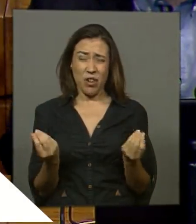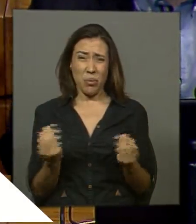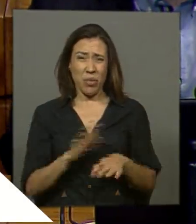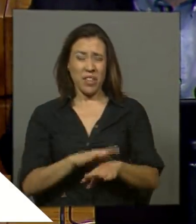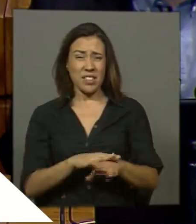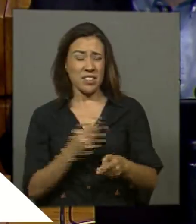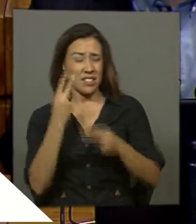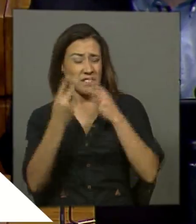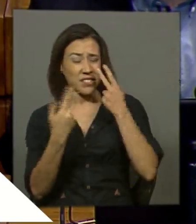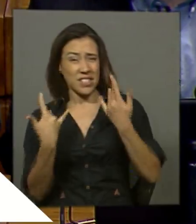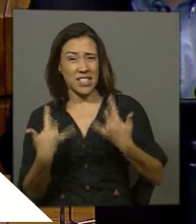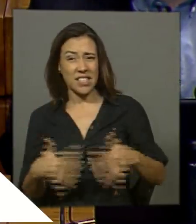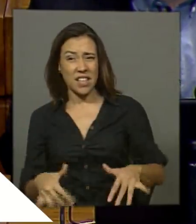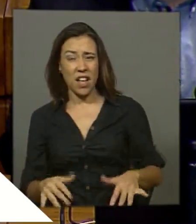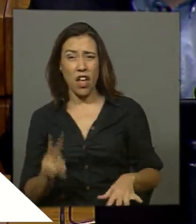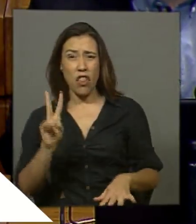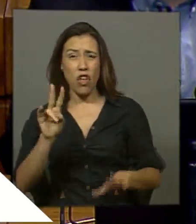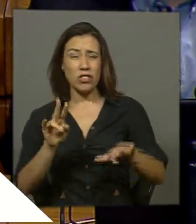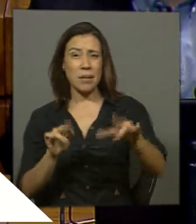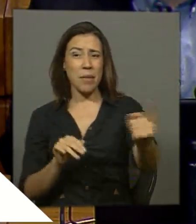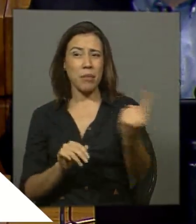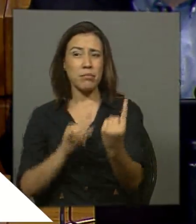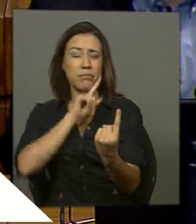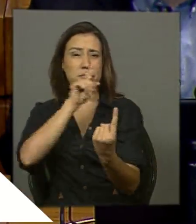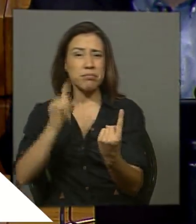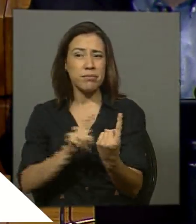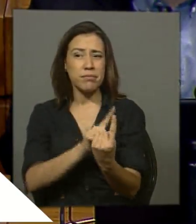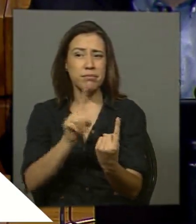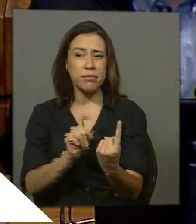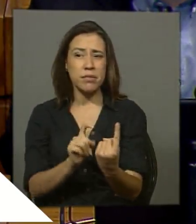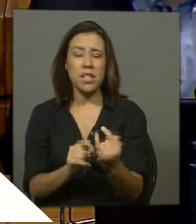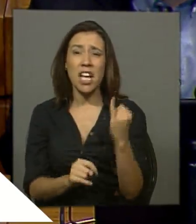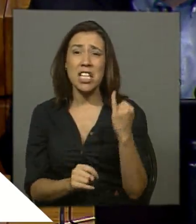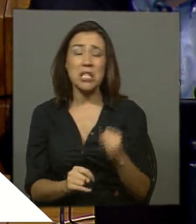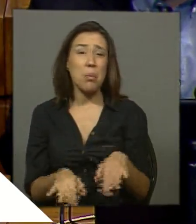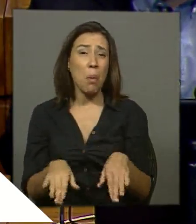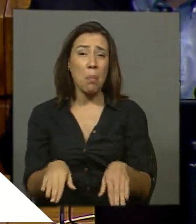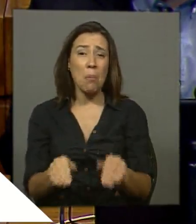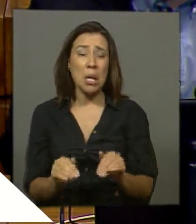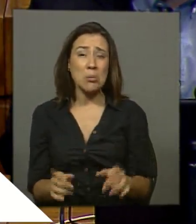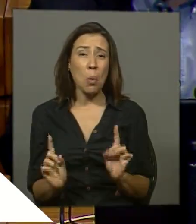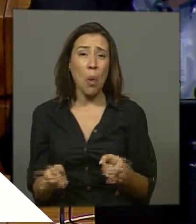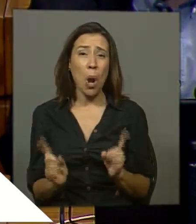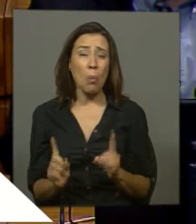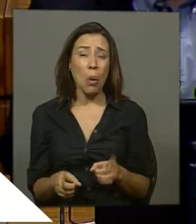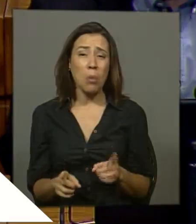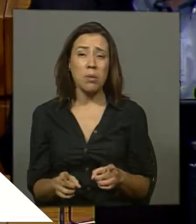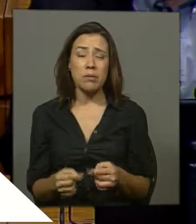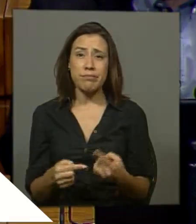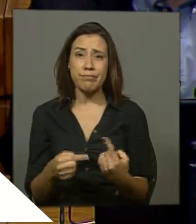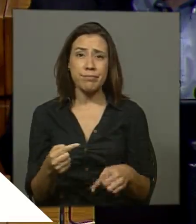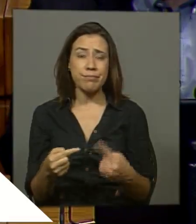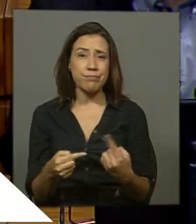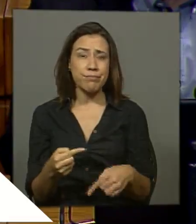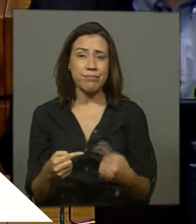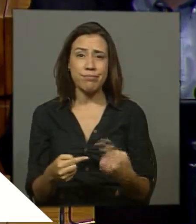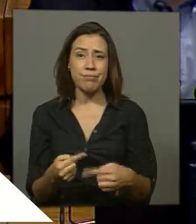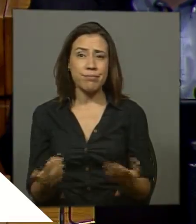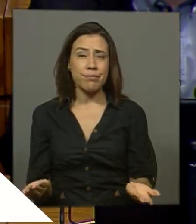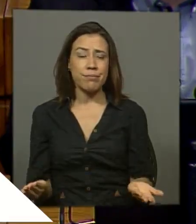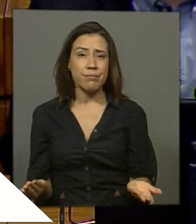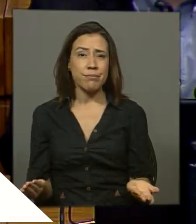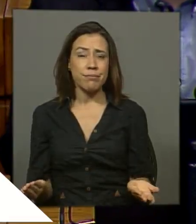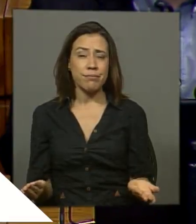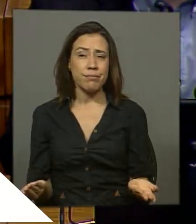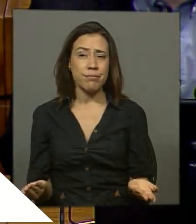como hemos visto ya dos interpelaciones y siempre ocurre lo mismo inconsecuencia total y